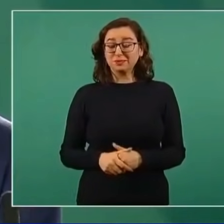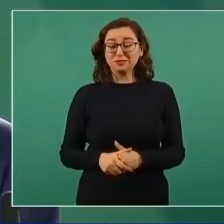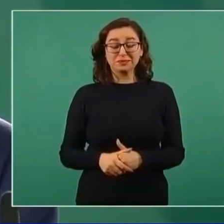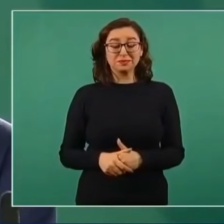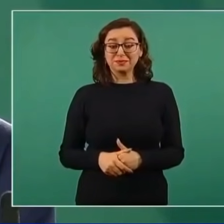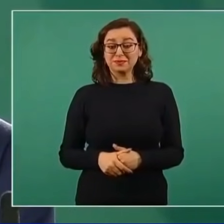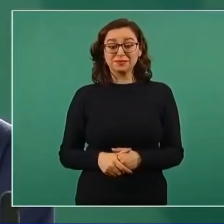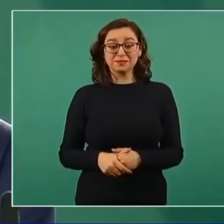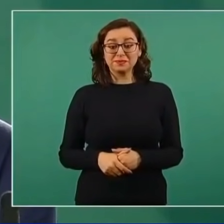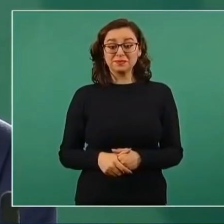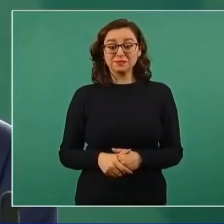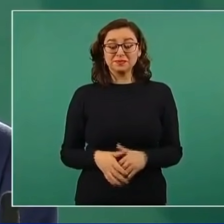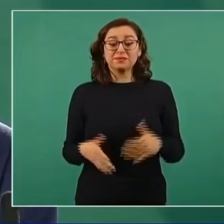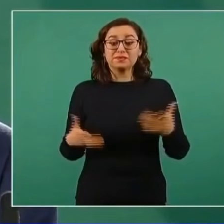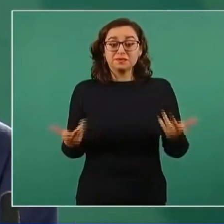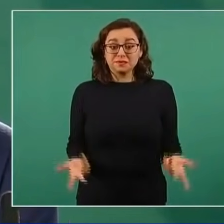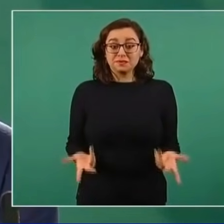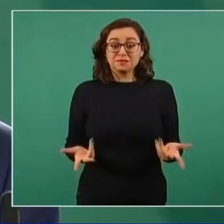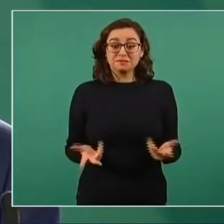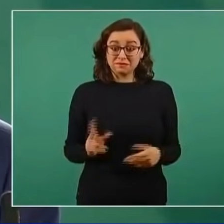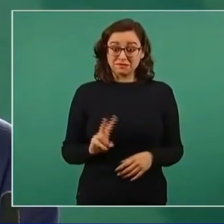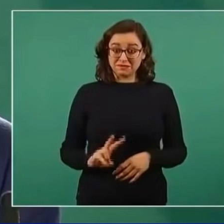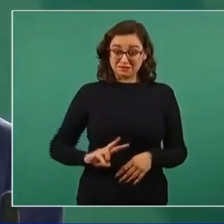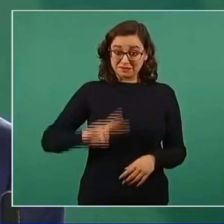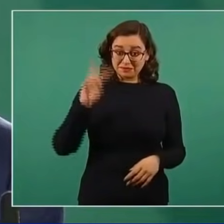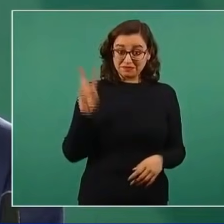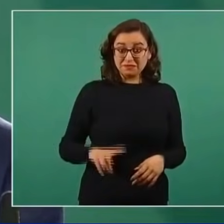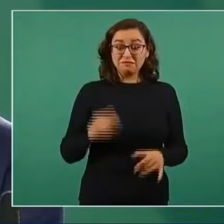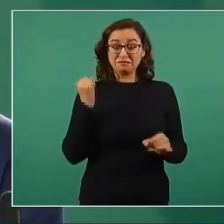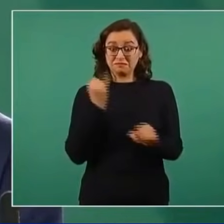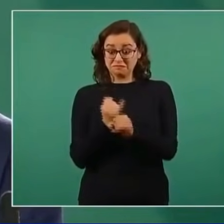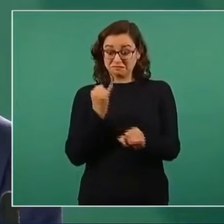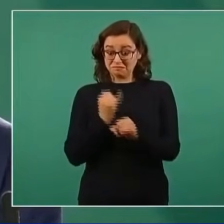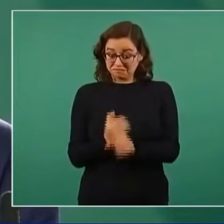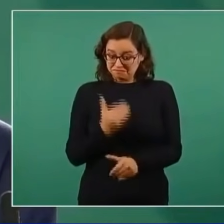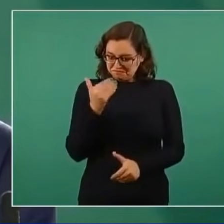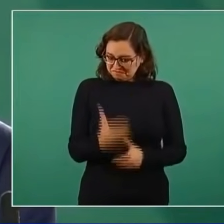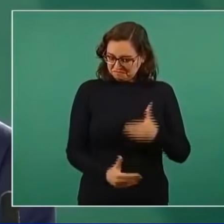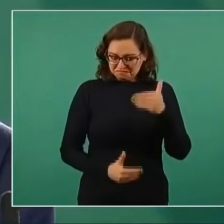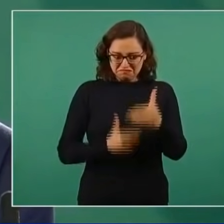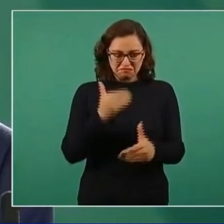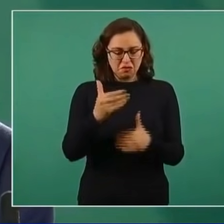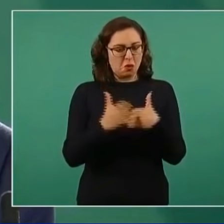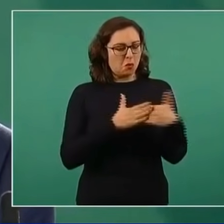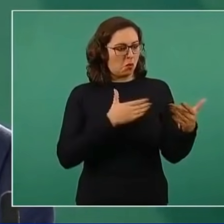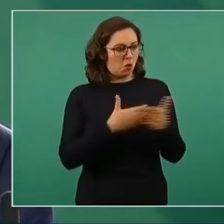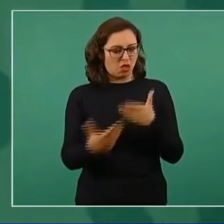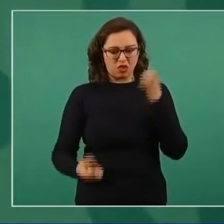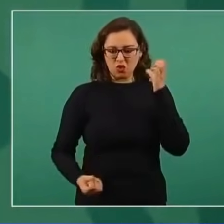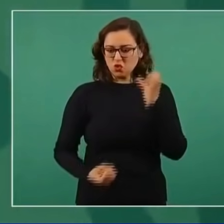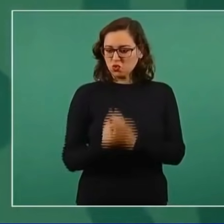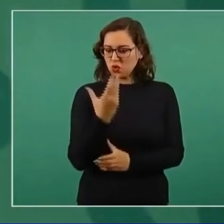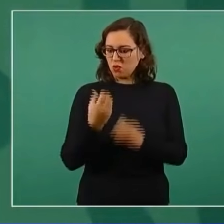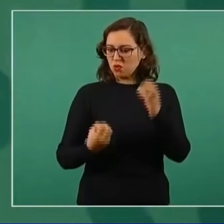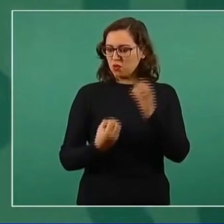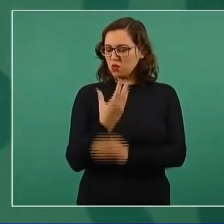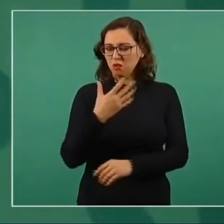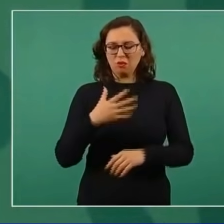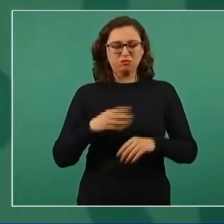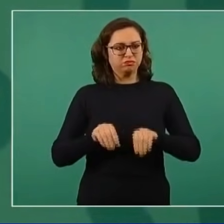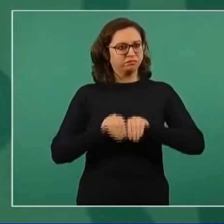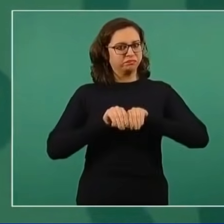Aún con el avance tan importante del Internet, siendo el Internet un medio de comunicación